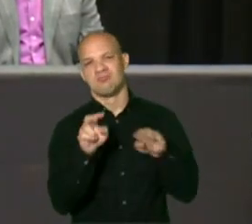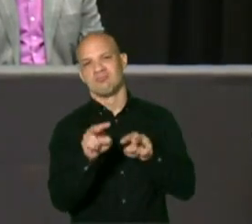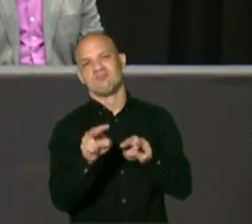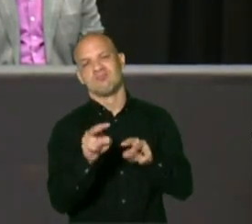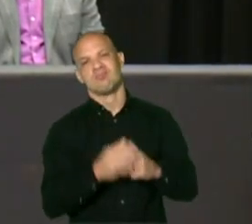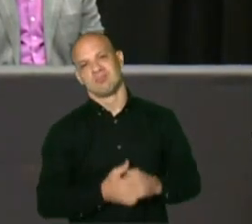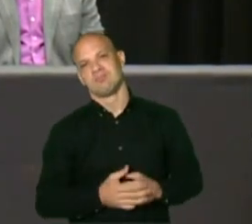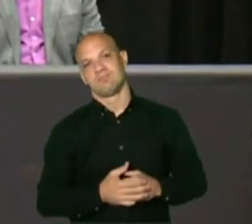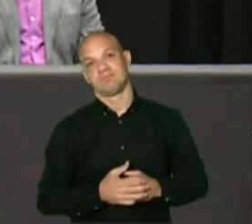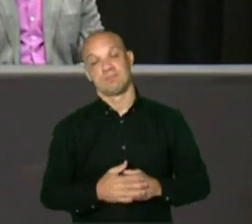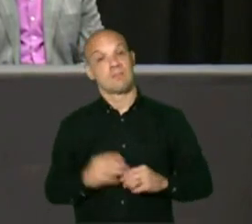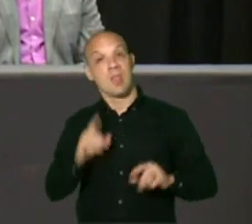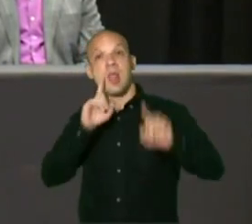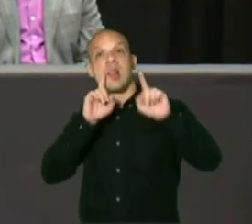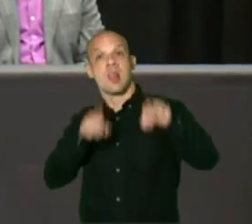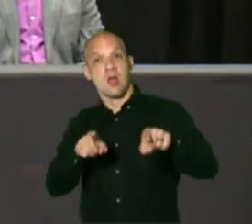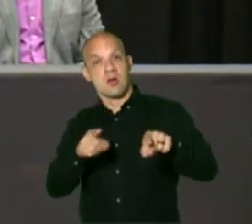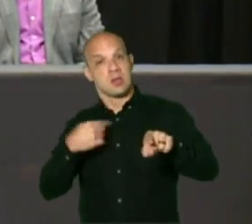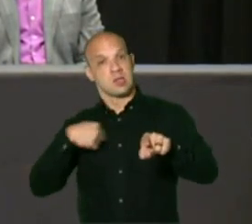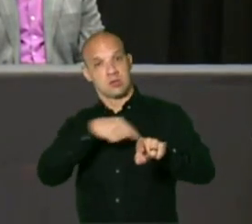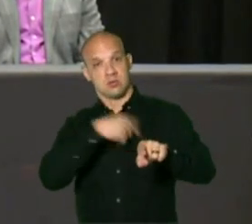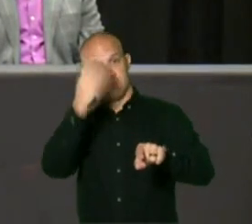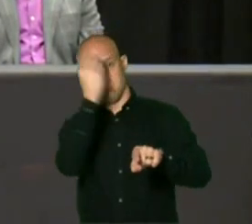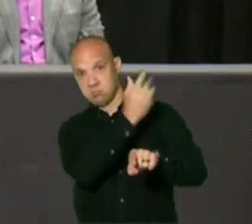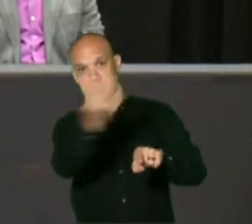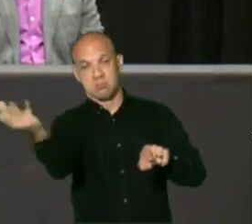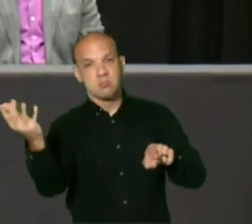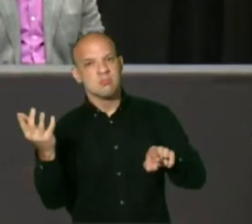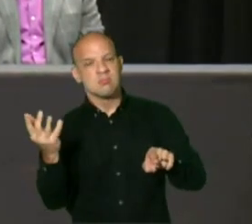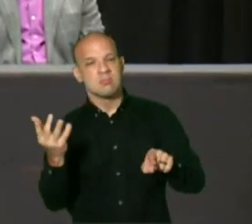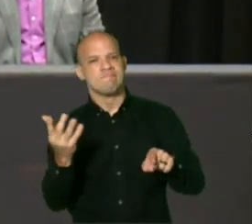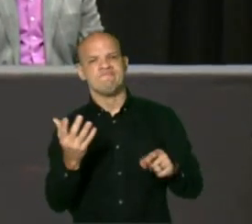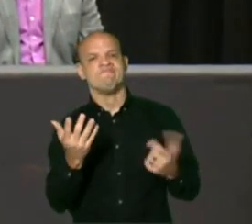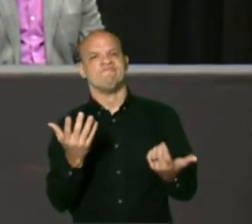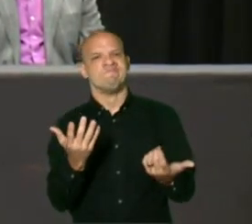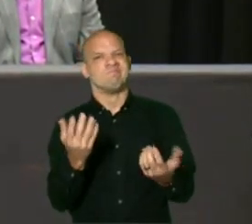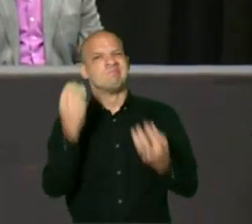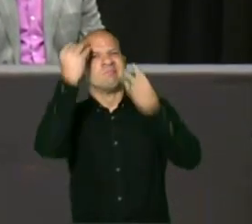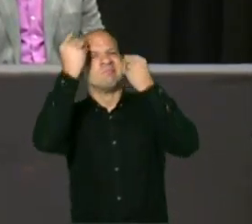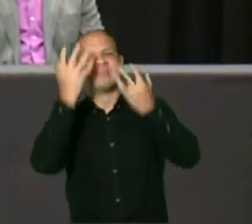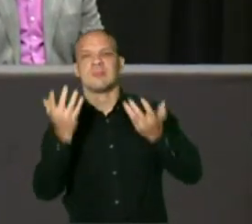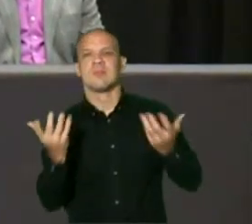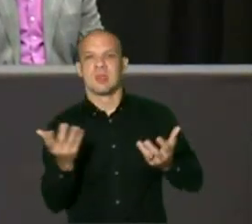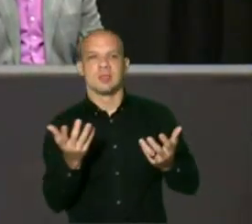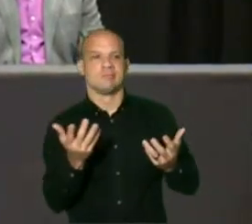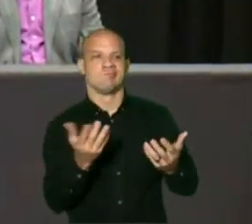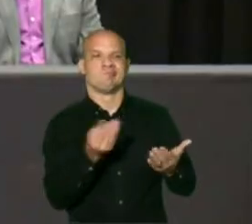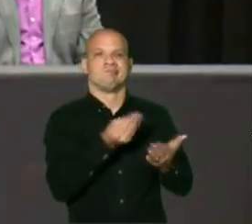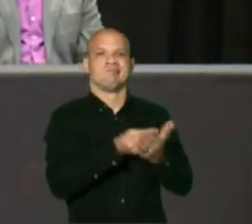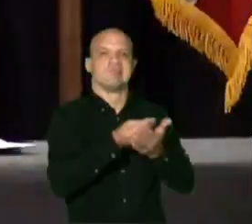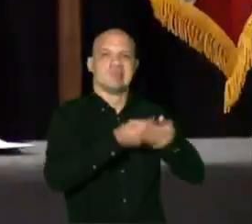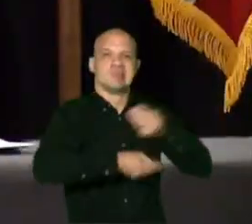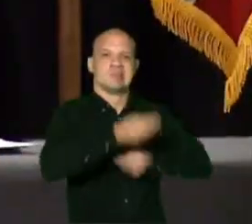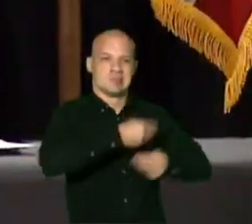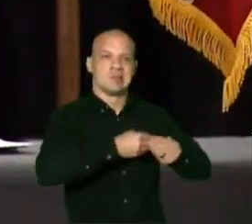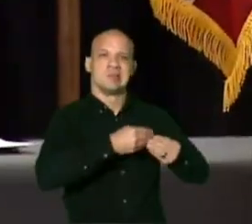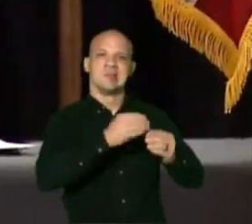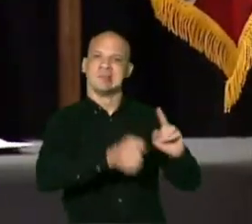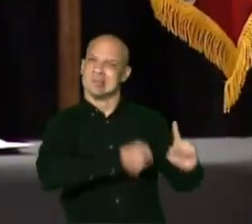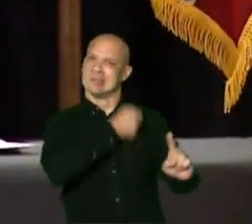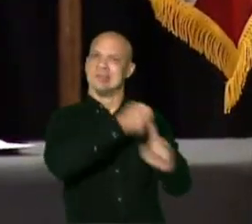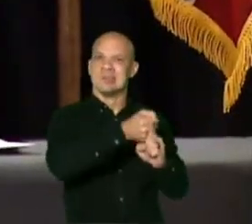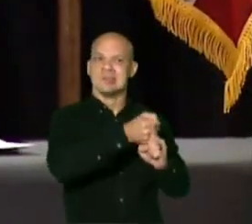La orden que estaremos también emitiendo toma en cuenta la prosperidad económica que se ha visto muy impactada por esta